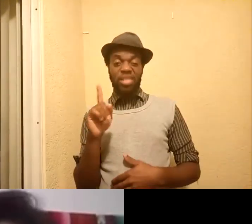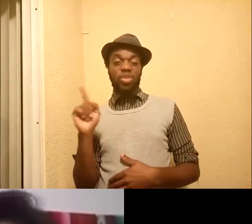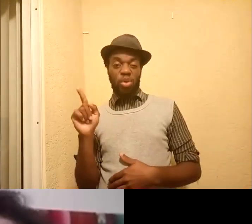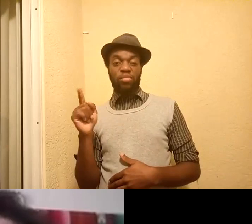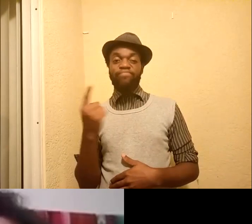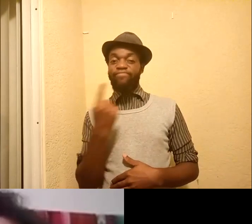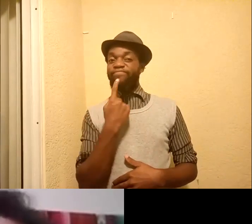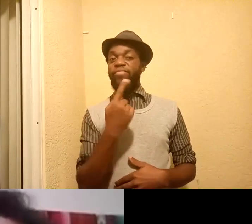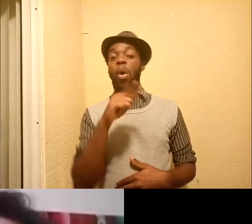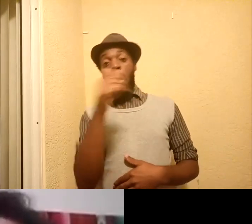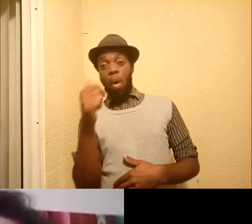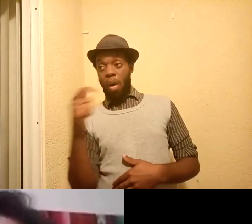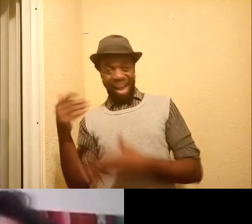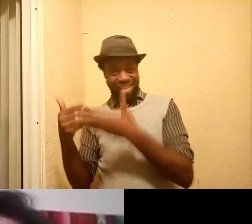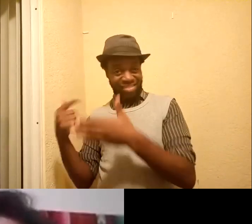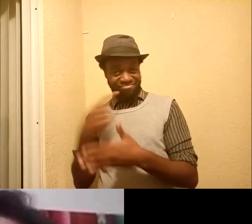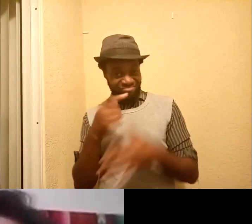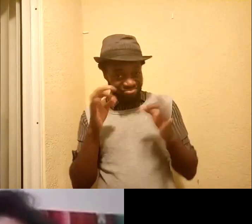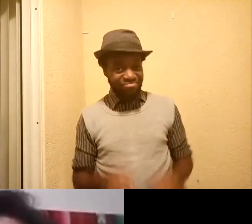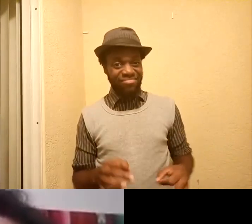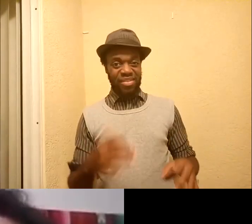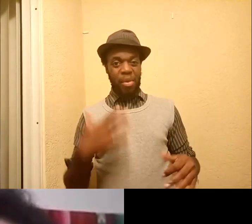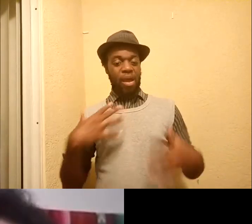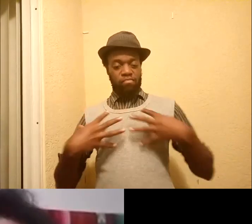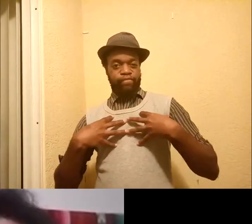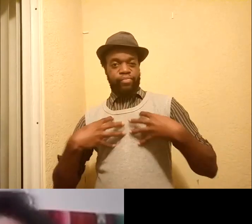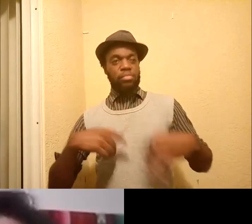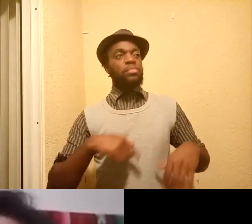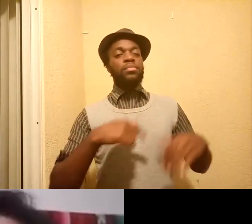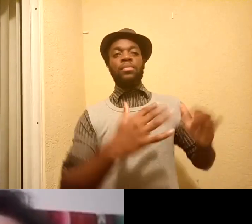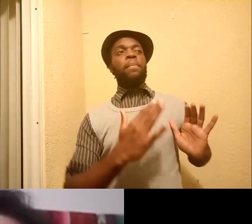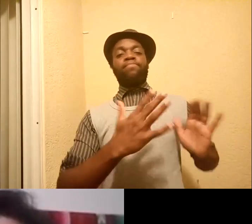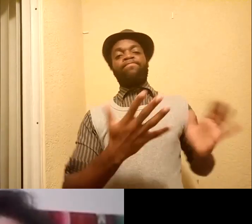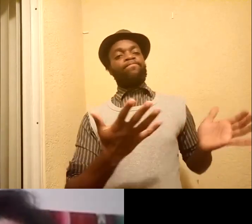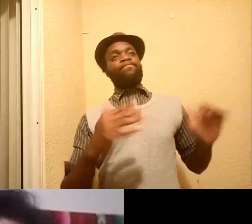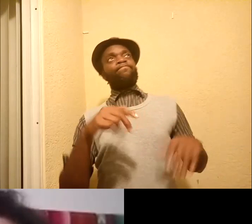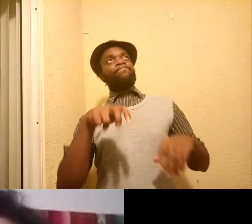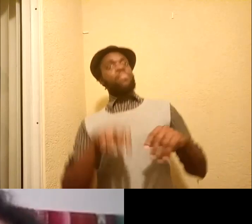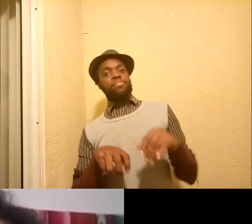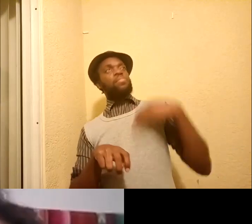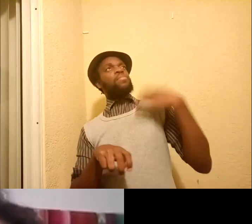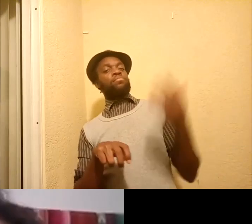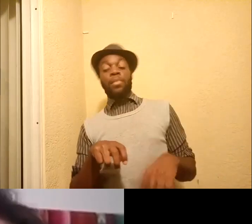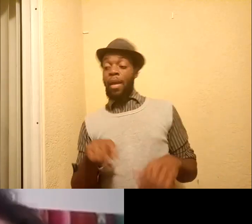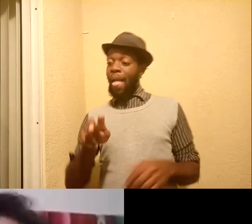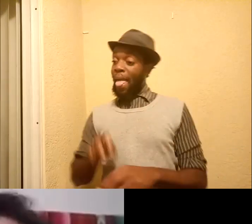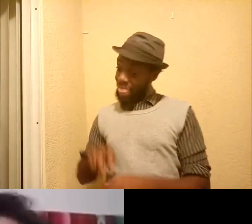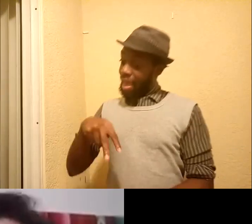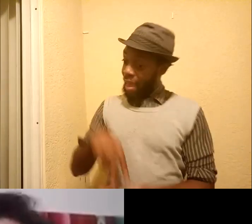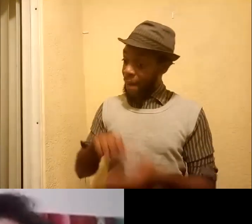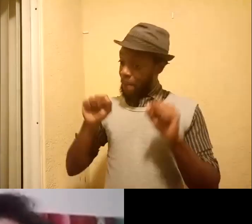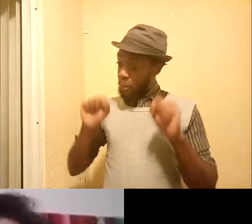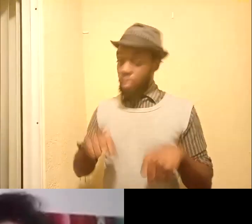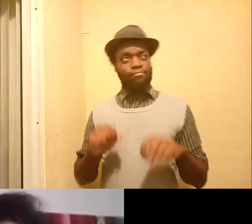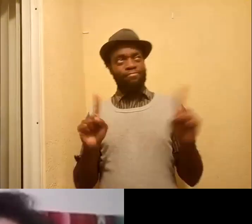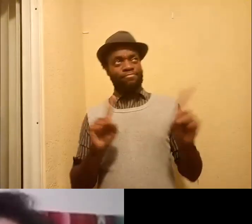mamógrafos. Definitivamente es un área totalmente inaccesible debido a múltiples factores a nivel de nuestra corporalidad,